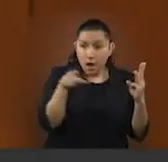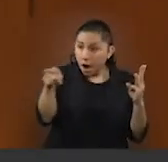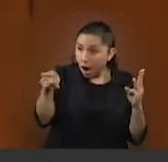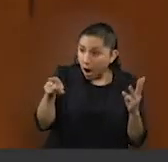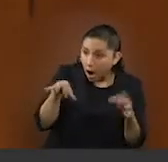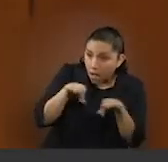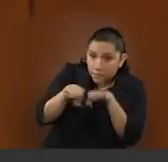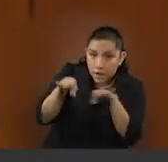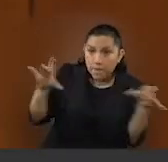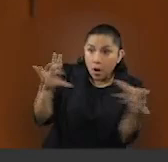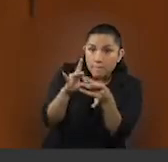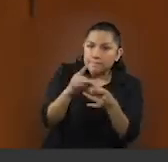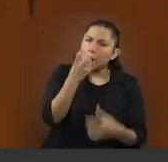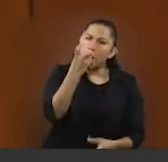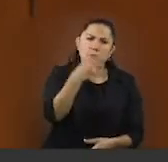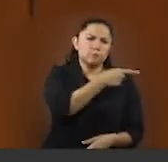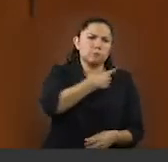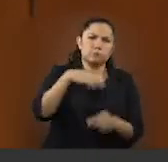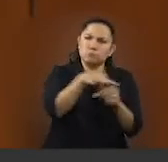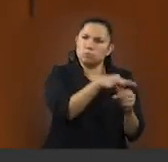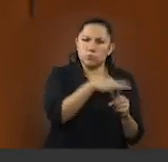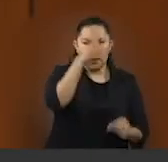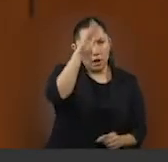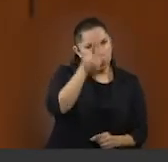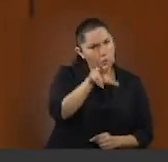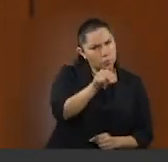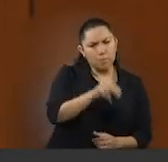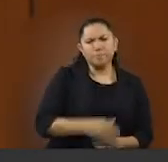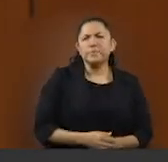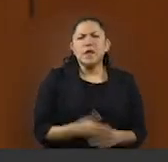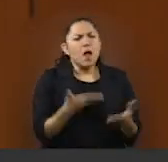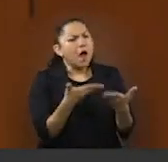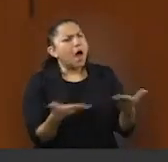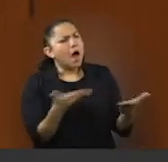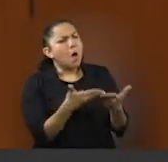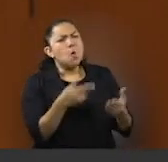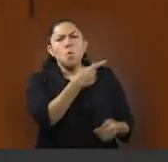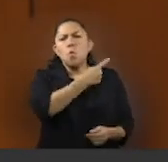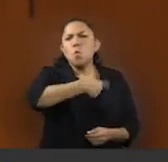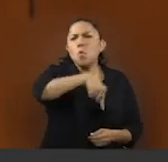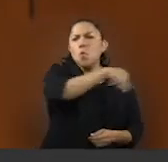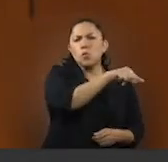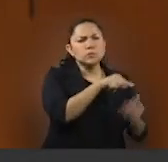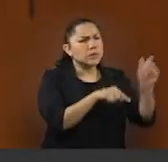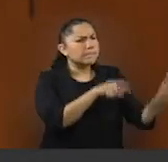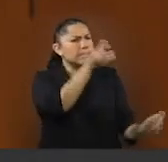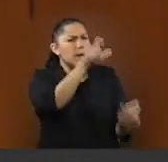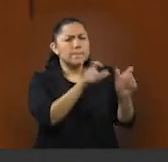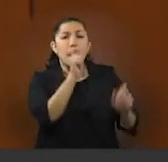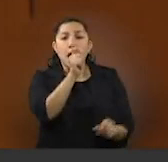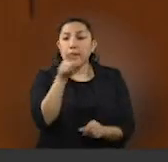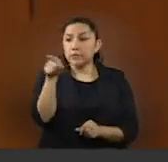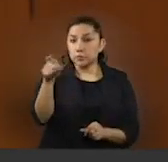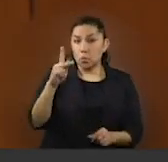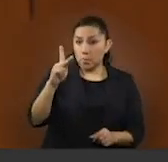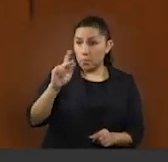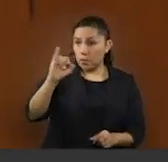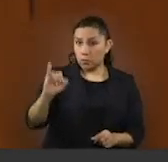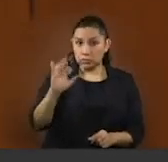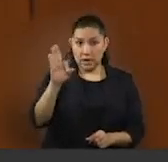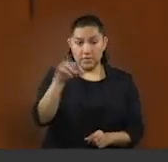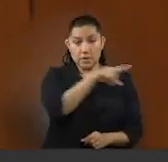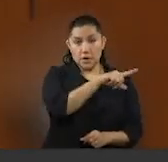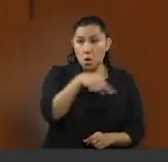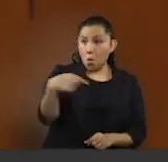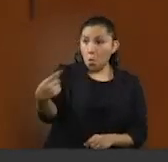Se han vuelto los defensores y los personeros del poder judicial de este